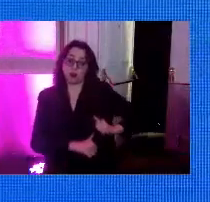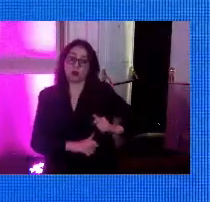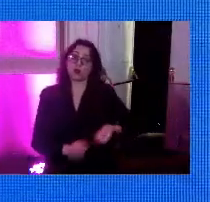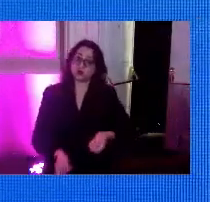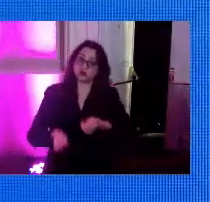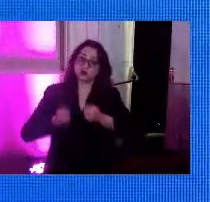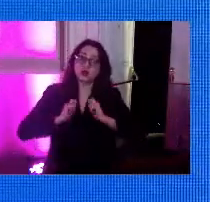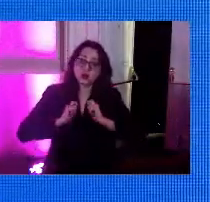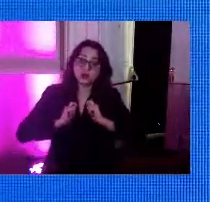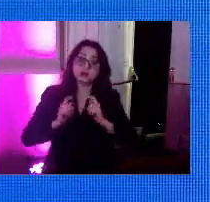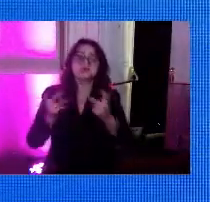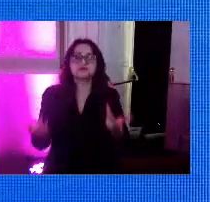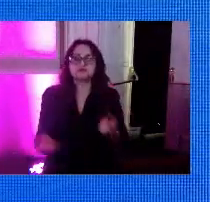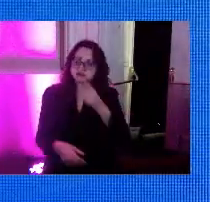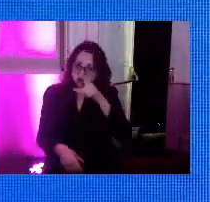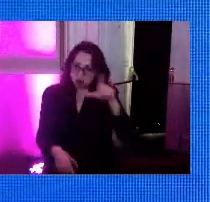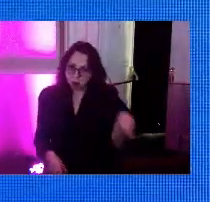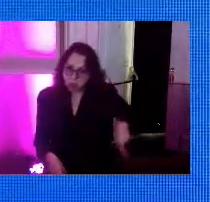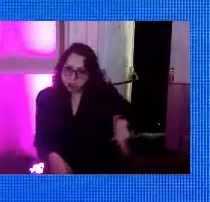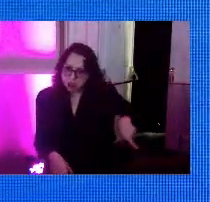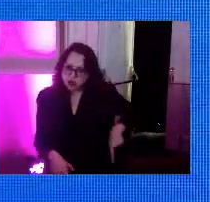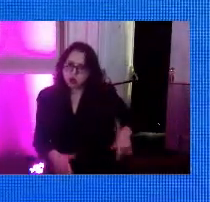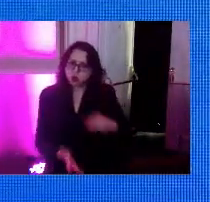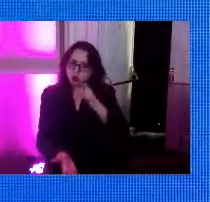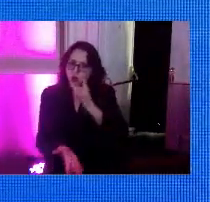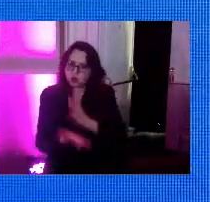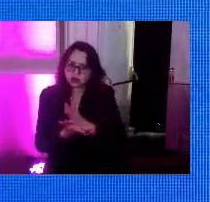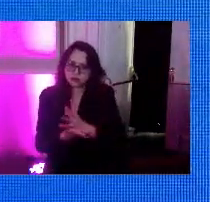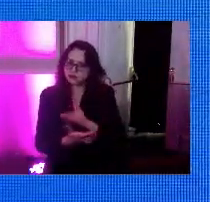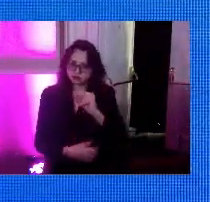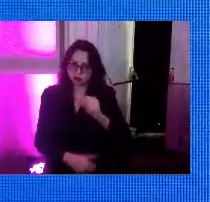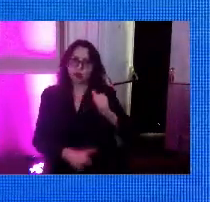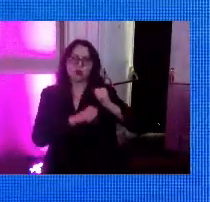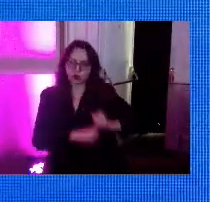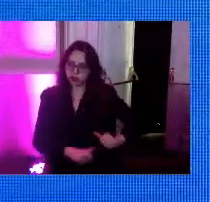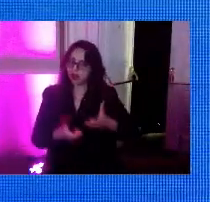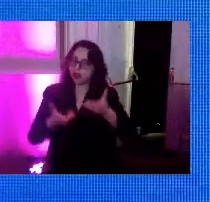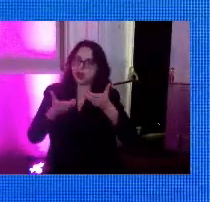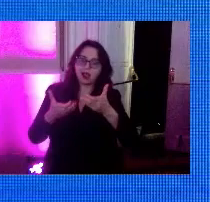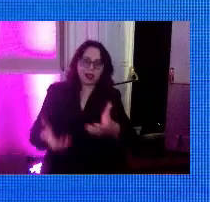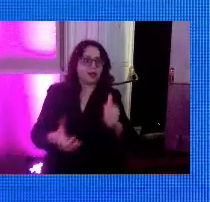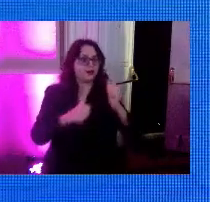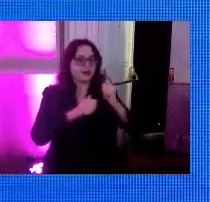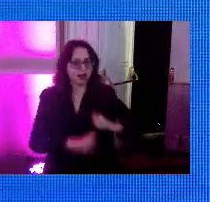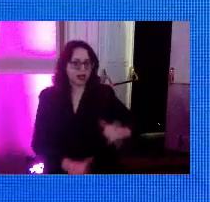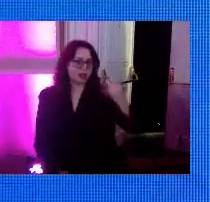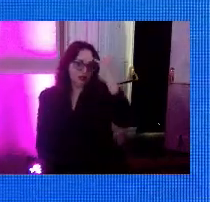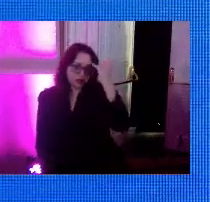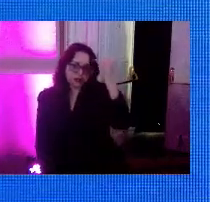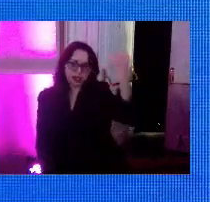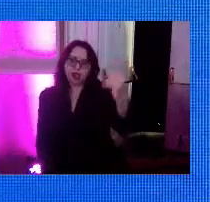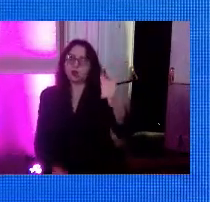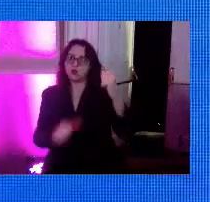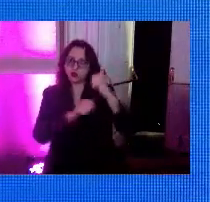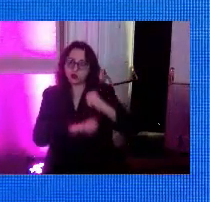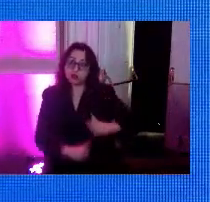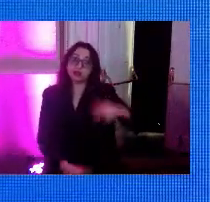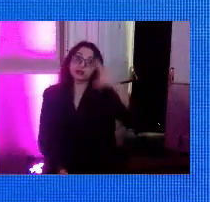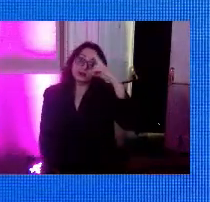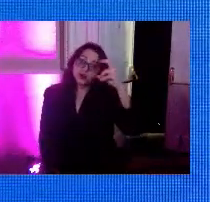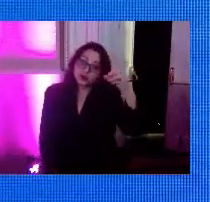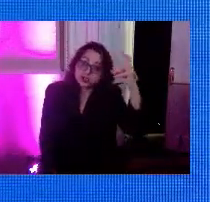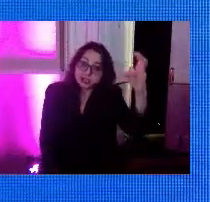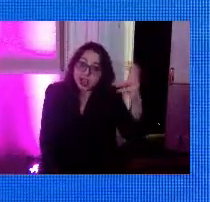solamente el Estado, sino que también el poder está en la calle, el poder está en nuestras ideas, el poder está en nuestros sueños, pero